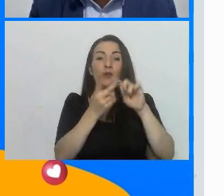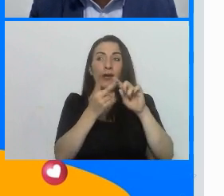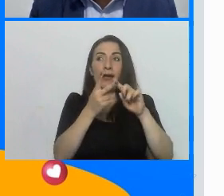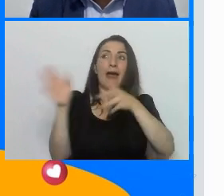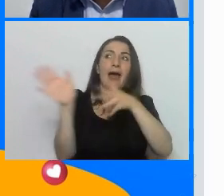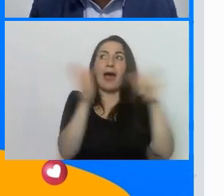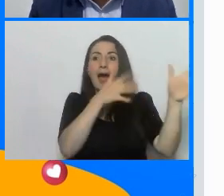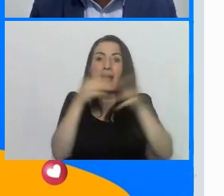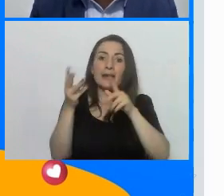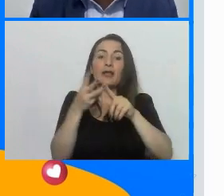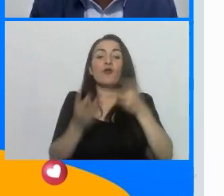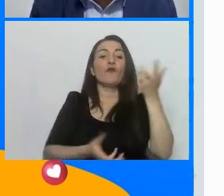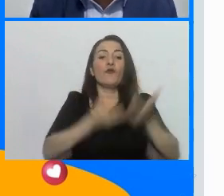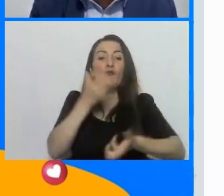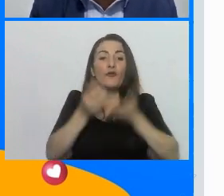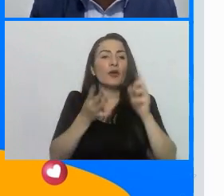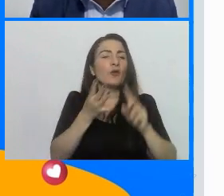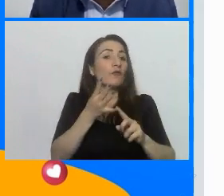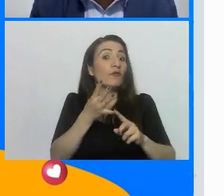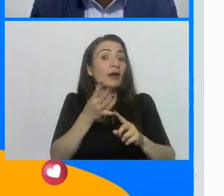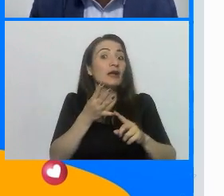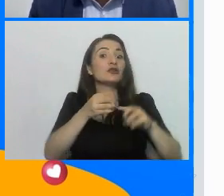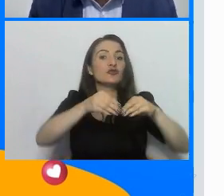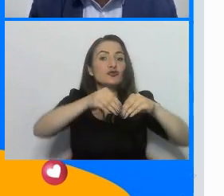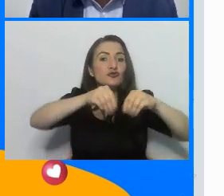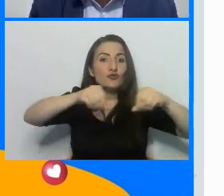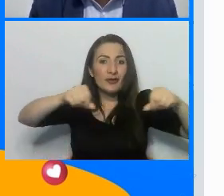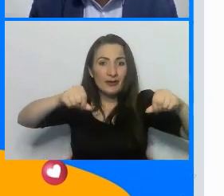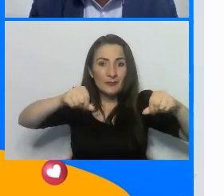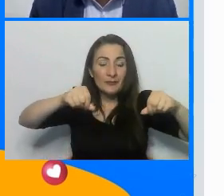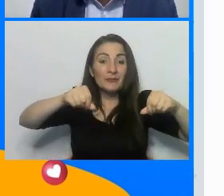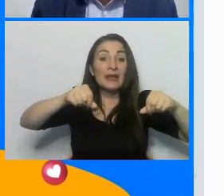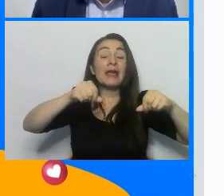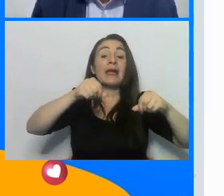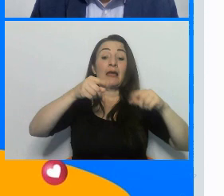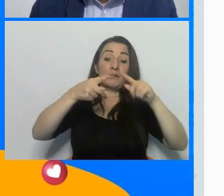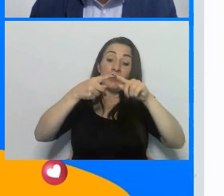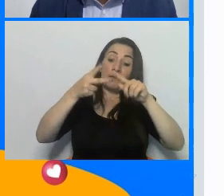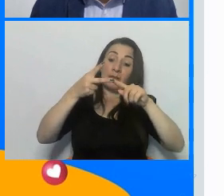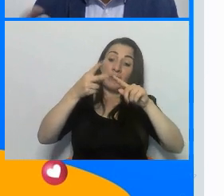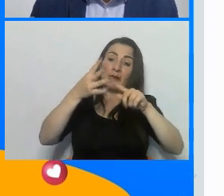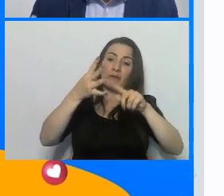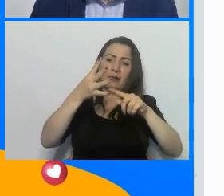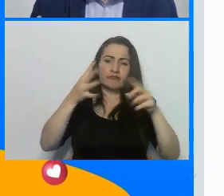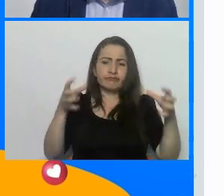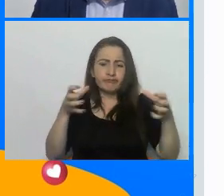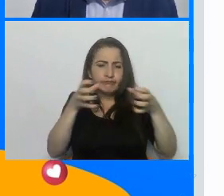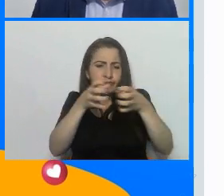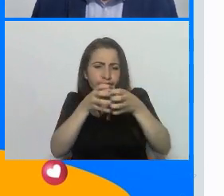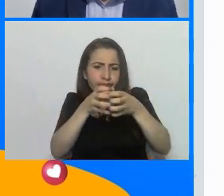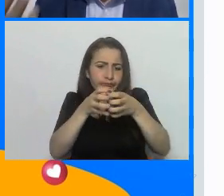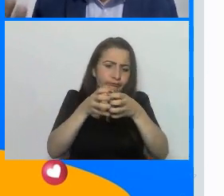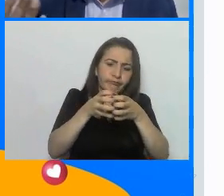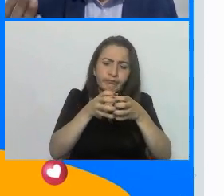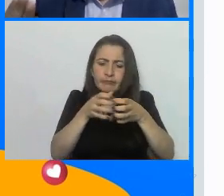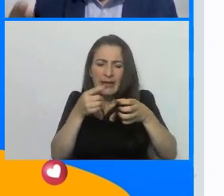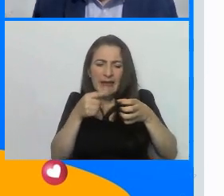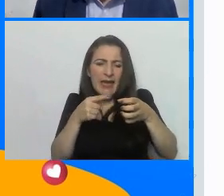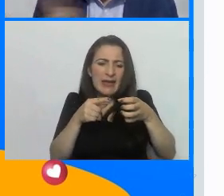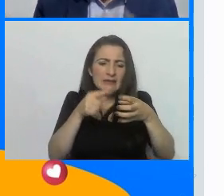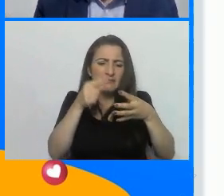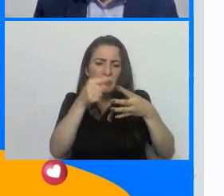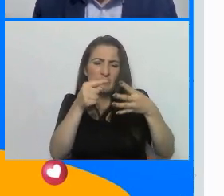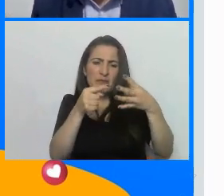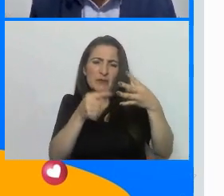aire, el fuego, y ¿cuál me falta? Y el suelo, ¿sí? Entonces esos 4 elementos se los empezó a asociar y empezó a determinar que esos 4